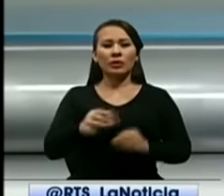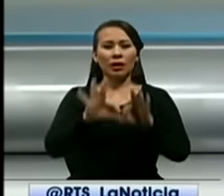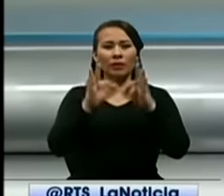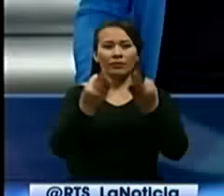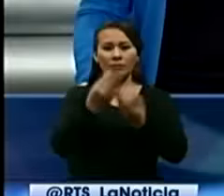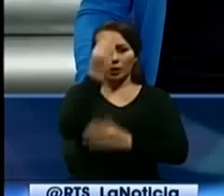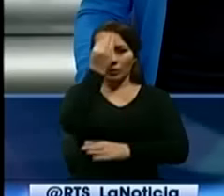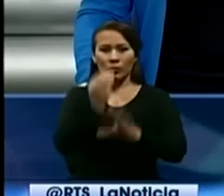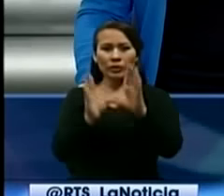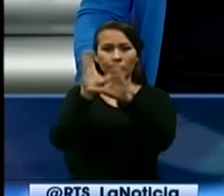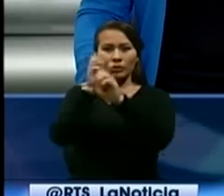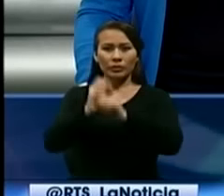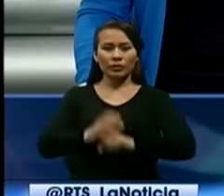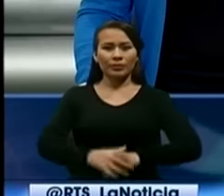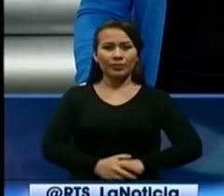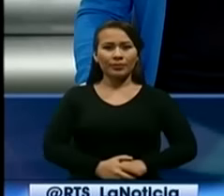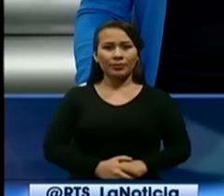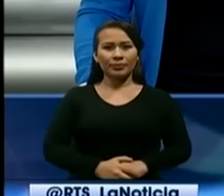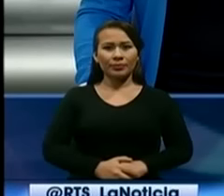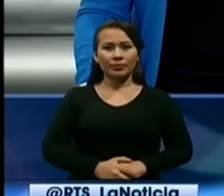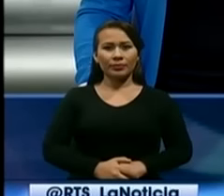Buenas noches.